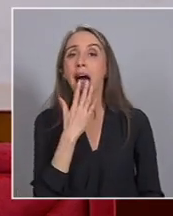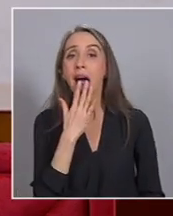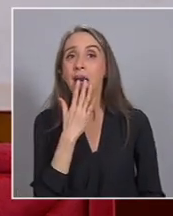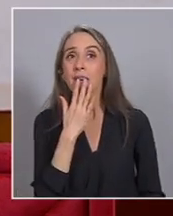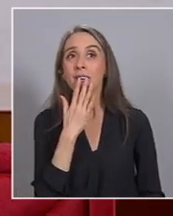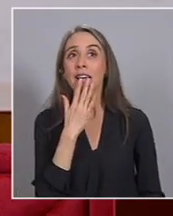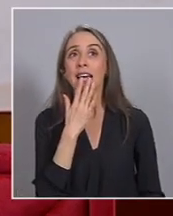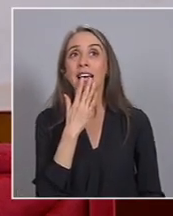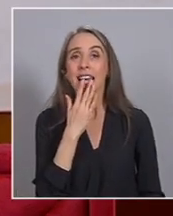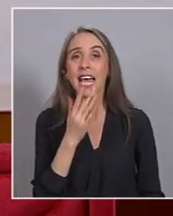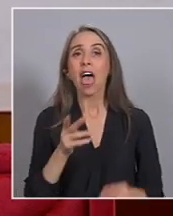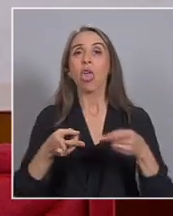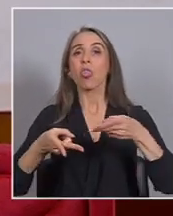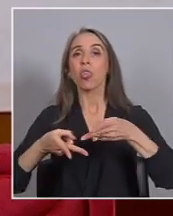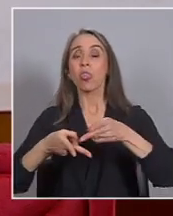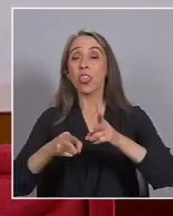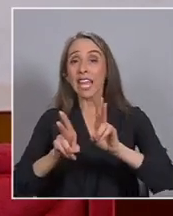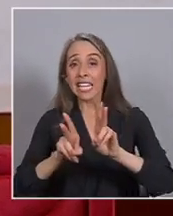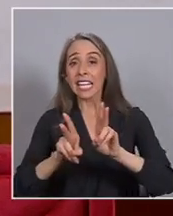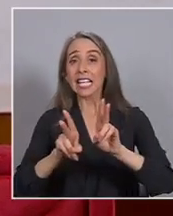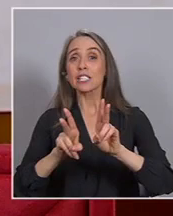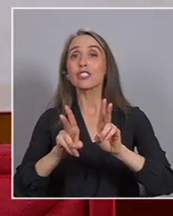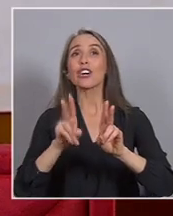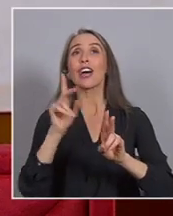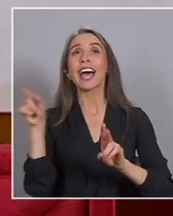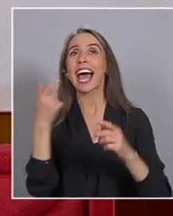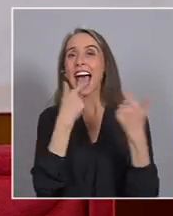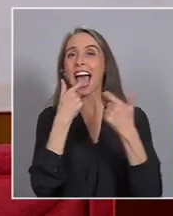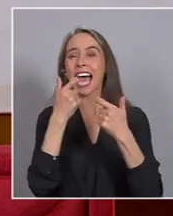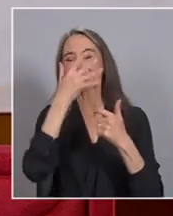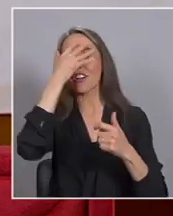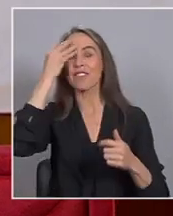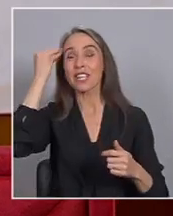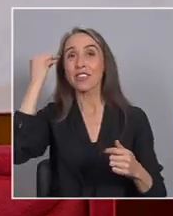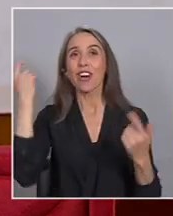de el derecho a tener.